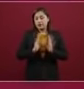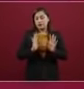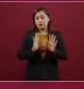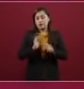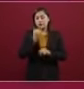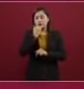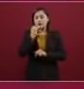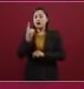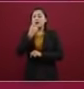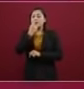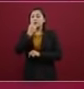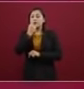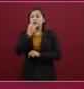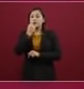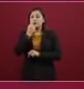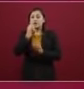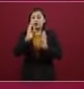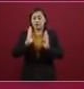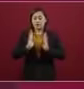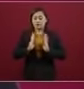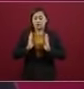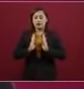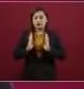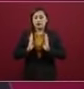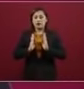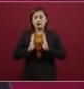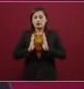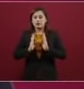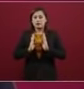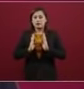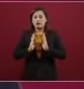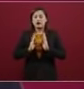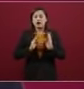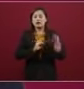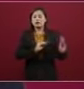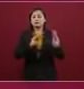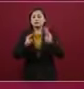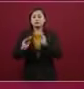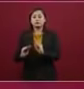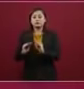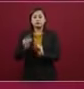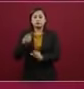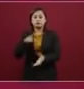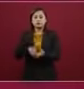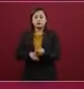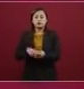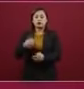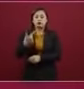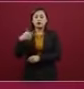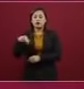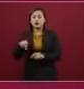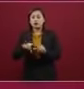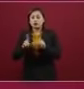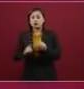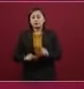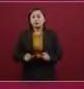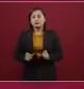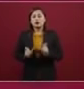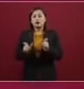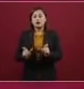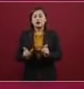elementos de la policía militar que se trasladen a la Guardia Nacional, se va a ir incrementando paulatinamente al nivel